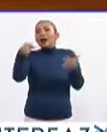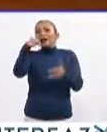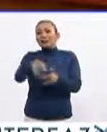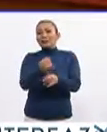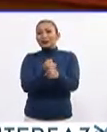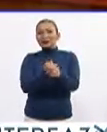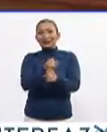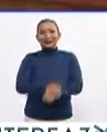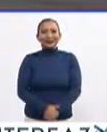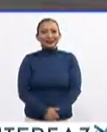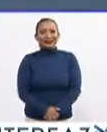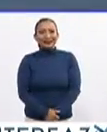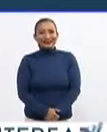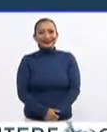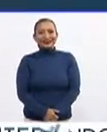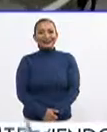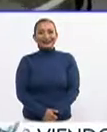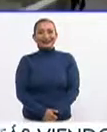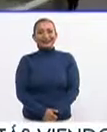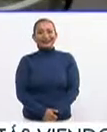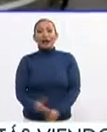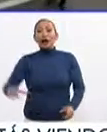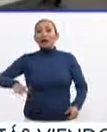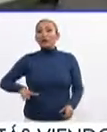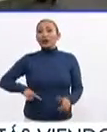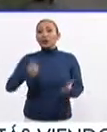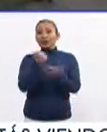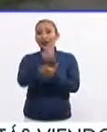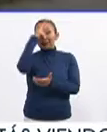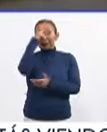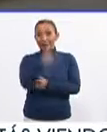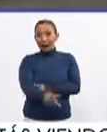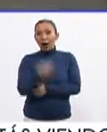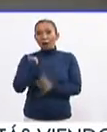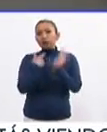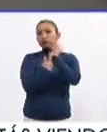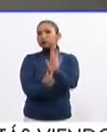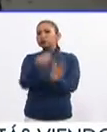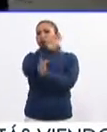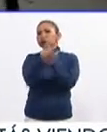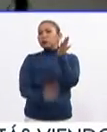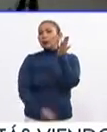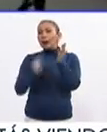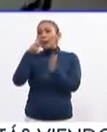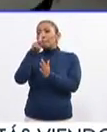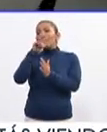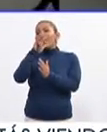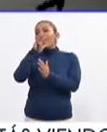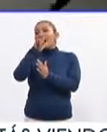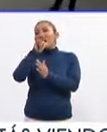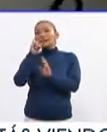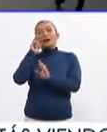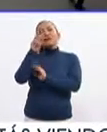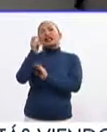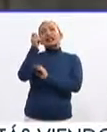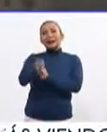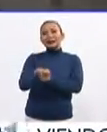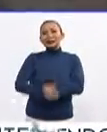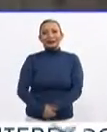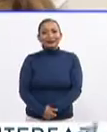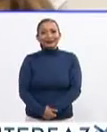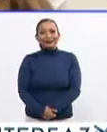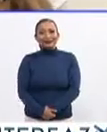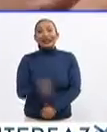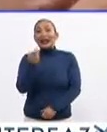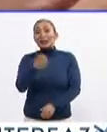este reportaje. Y el gobierno de la Ciudad de México presentó el programa Pilares. Quédate a ver en qué